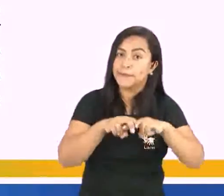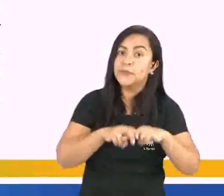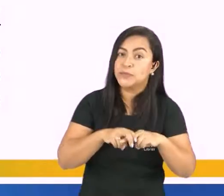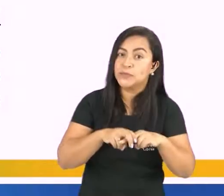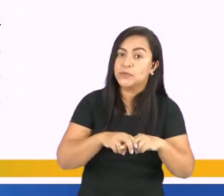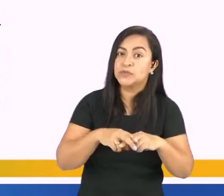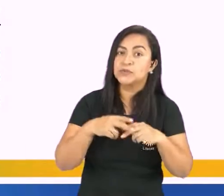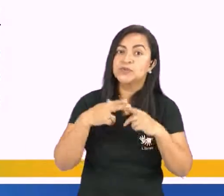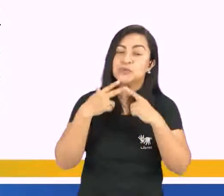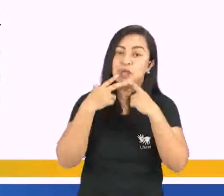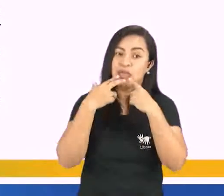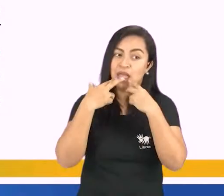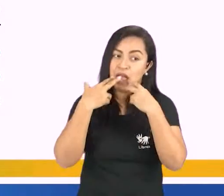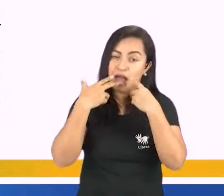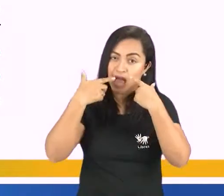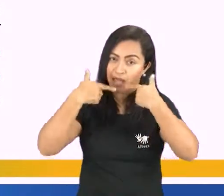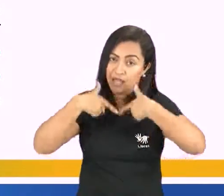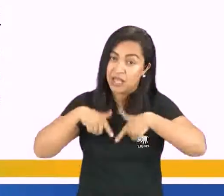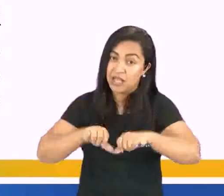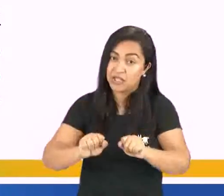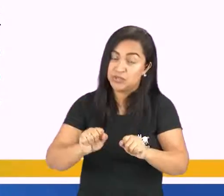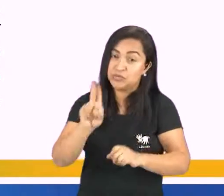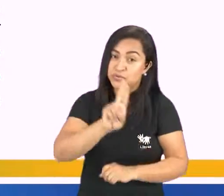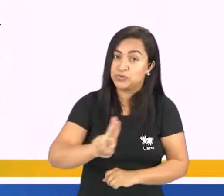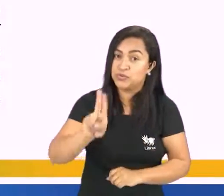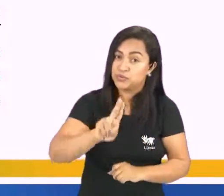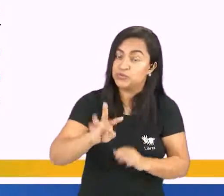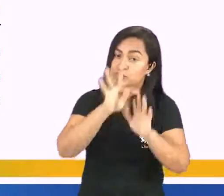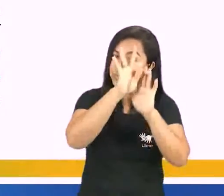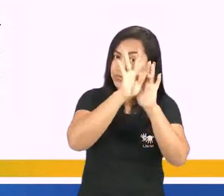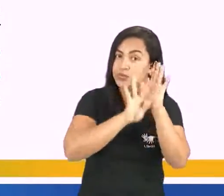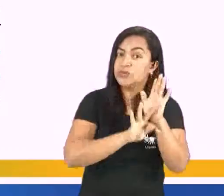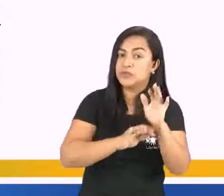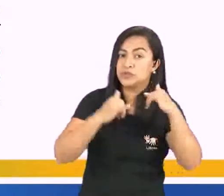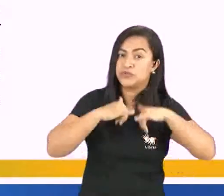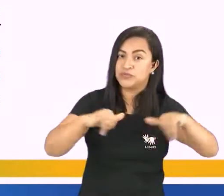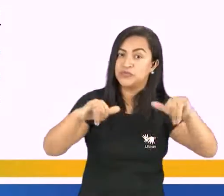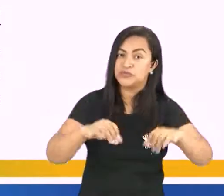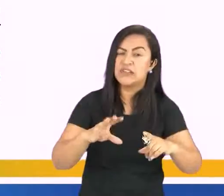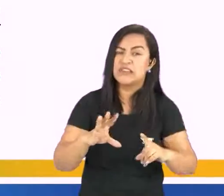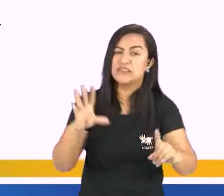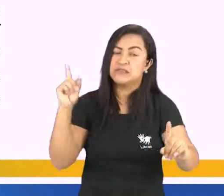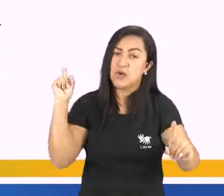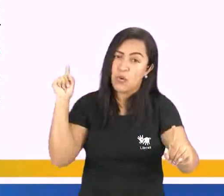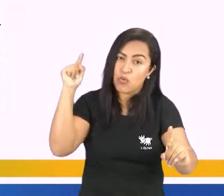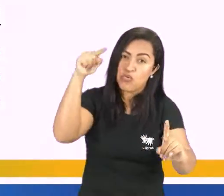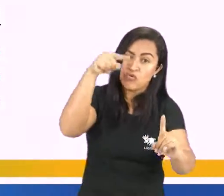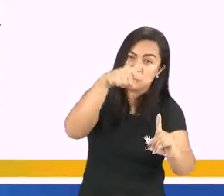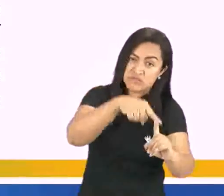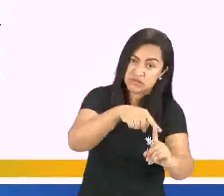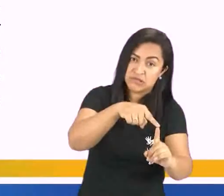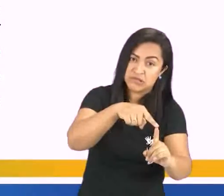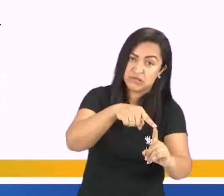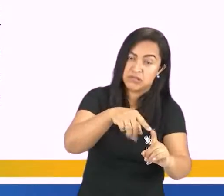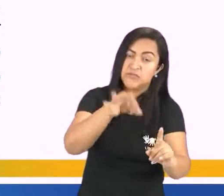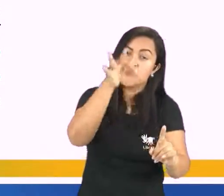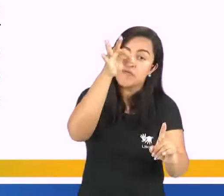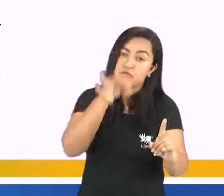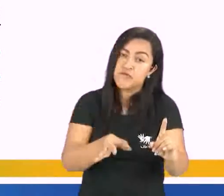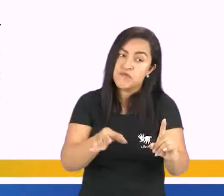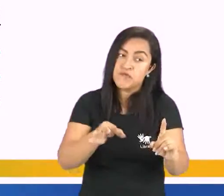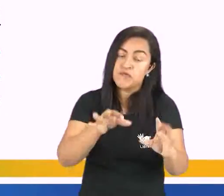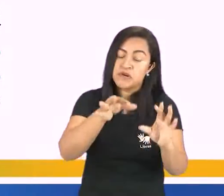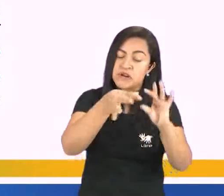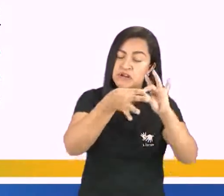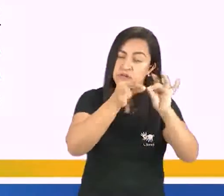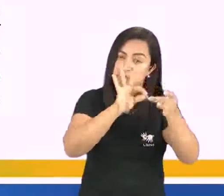lenguaje usado en la narración del texto informativo es objetivo, coherente,